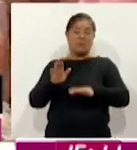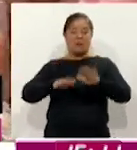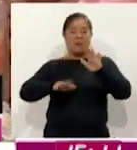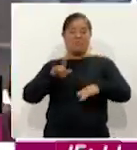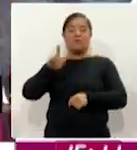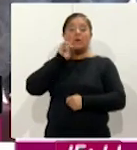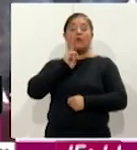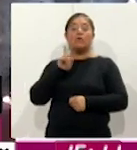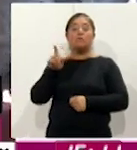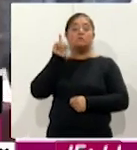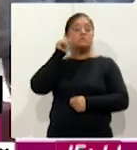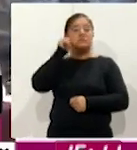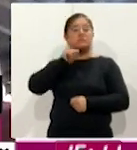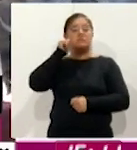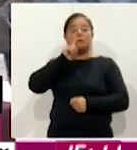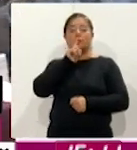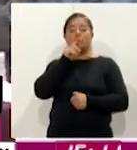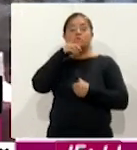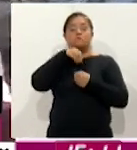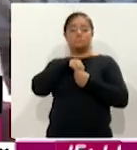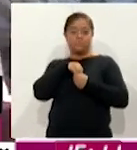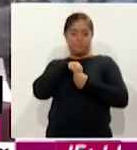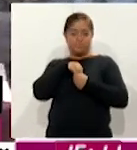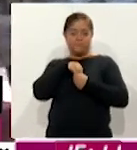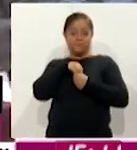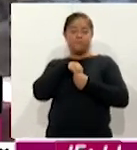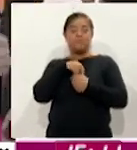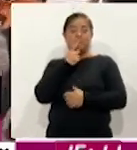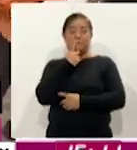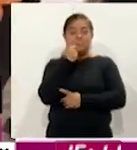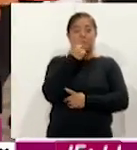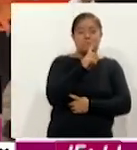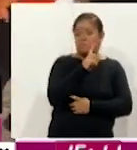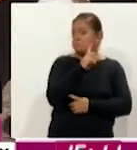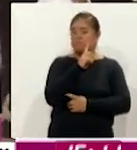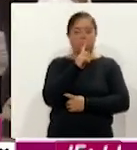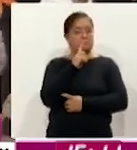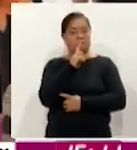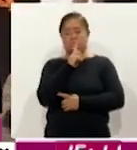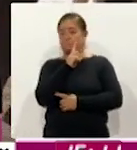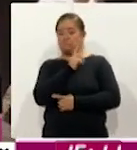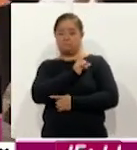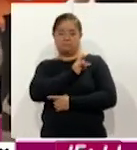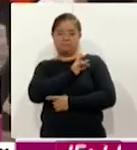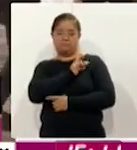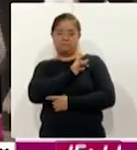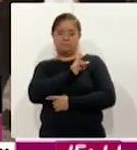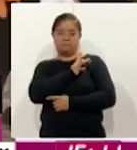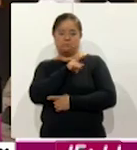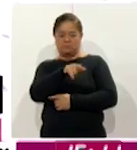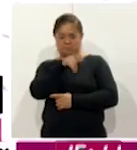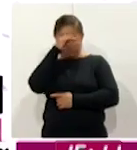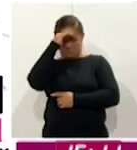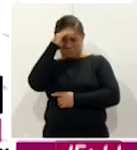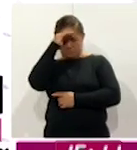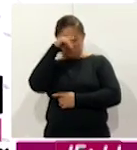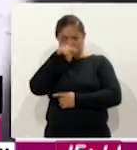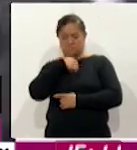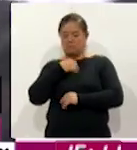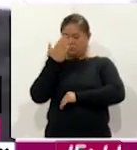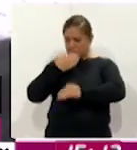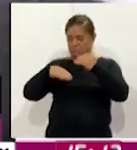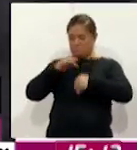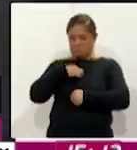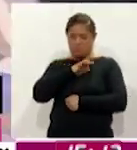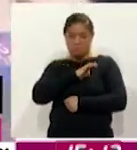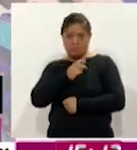las mujeres a tener una denuncia, una demanda, porque no se creen capaces de salir adelante